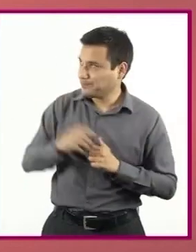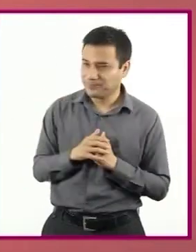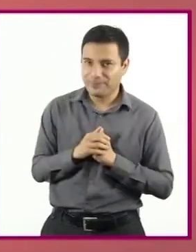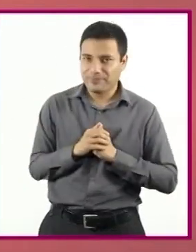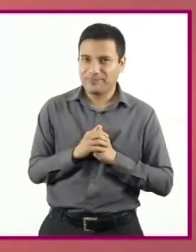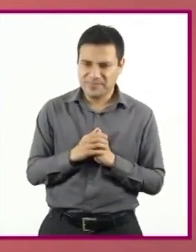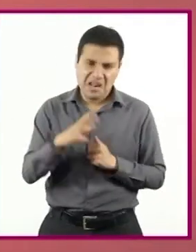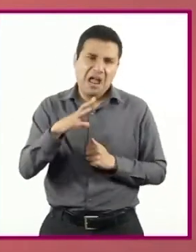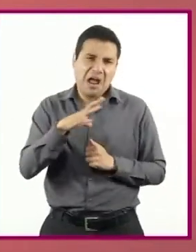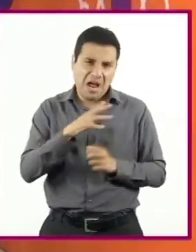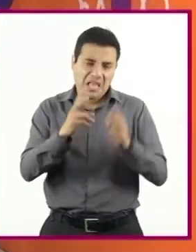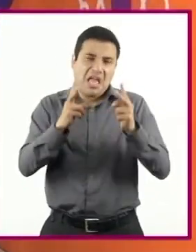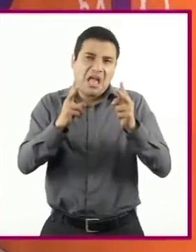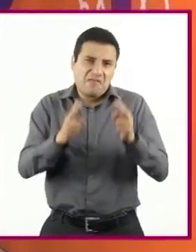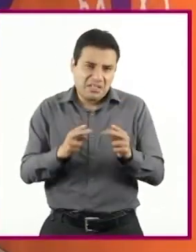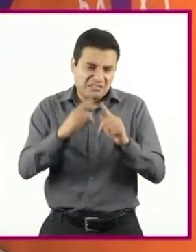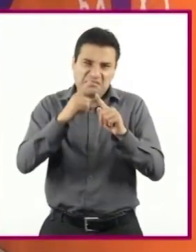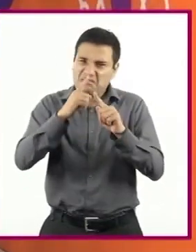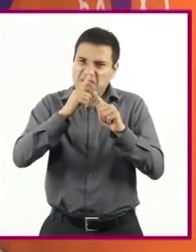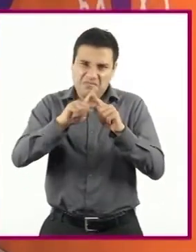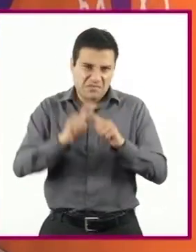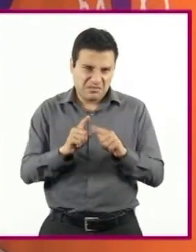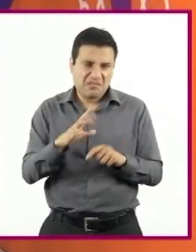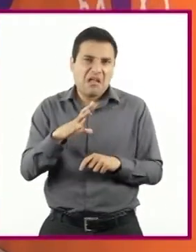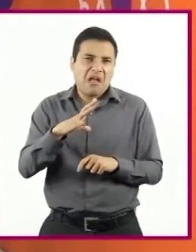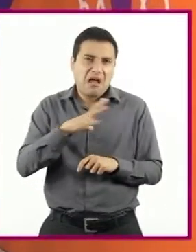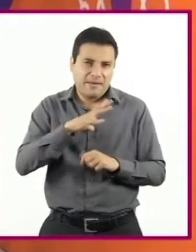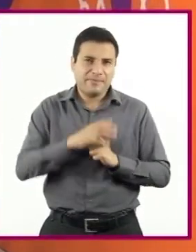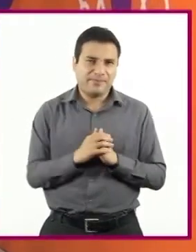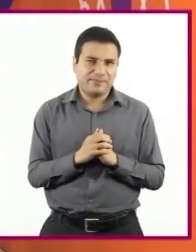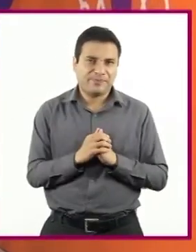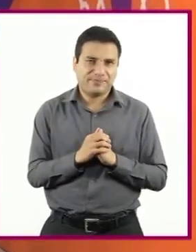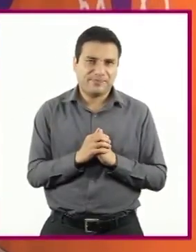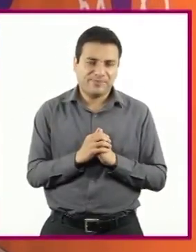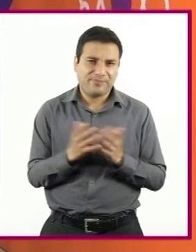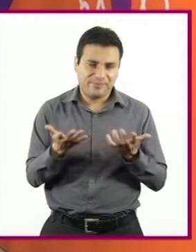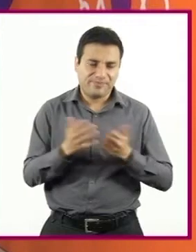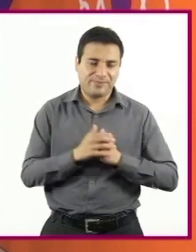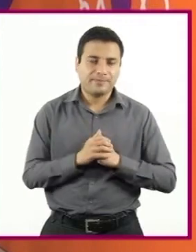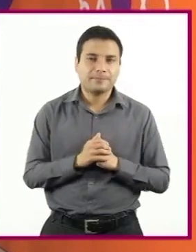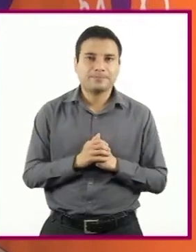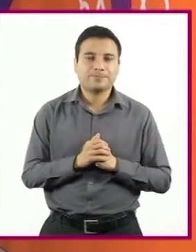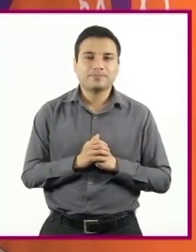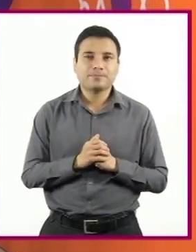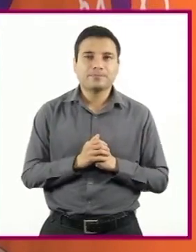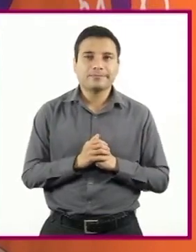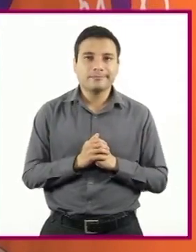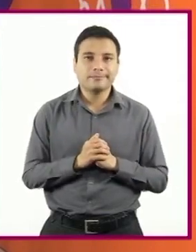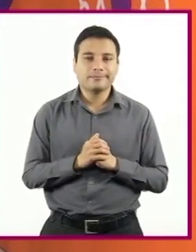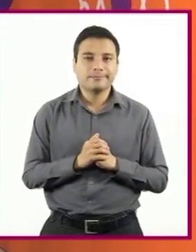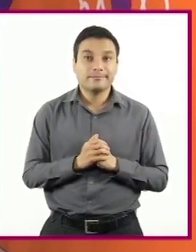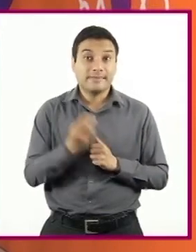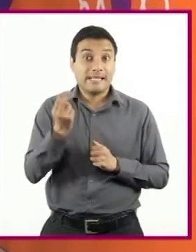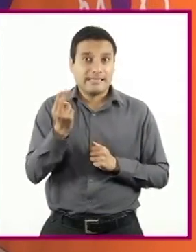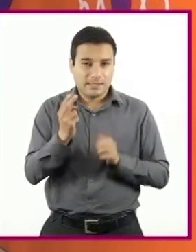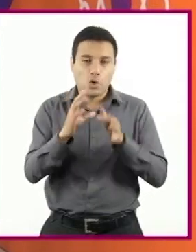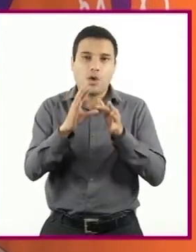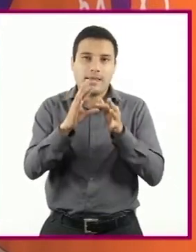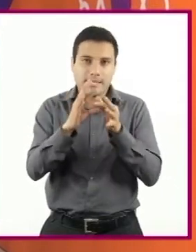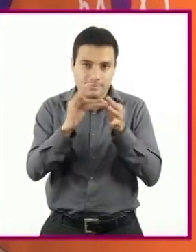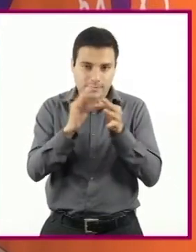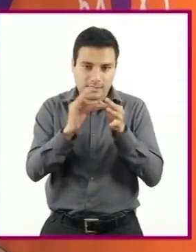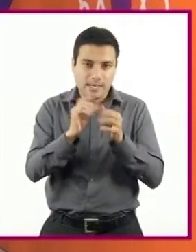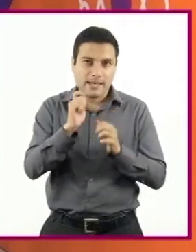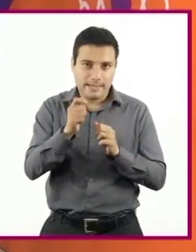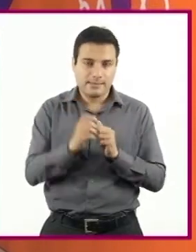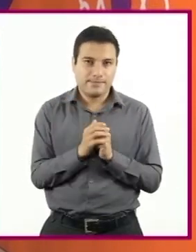pues existen refranes, dichos o pregones como los que mencioné y requieren una interpretación. Pueden ayudarles a comprenderlos